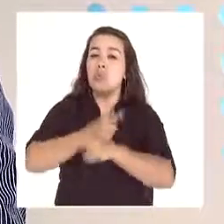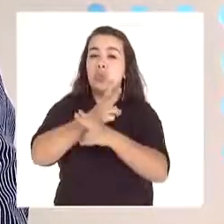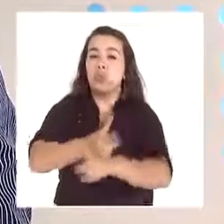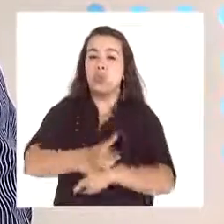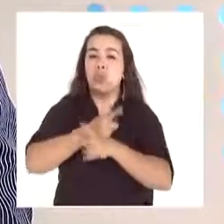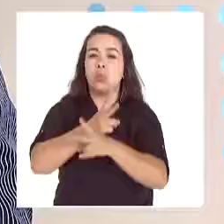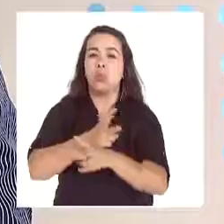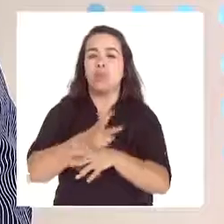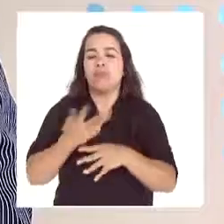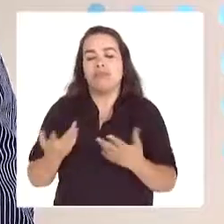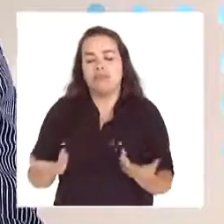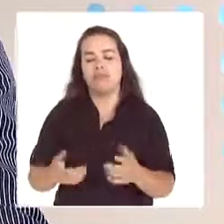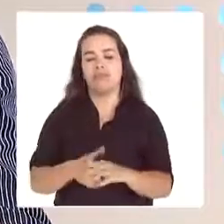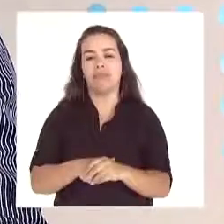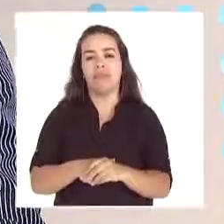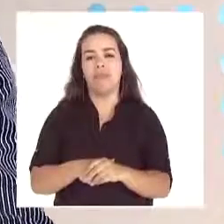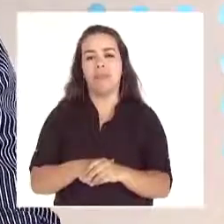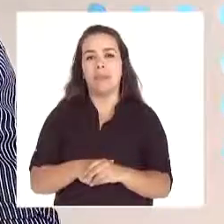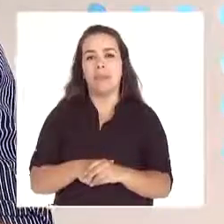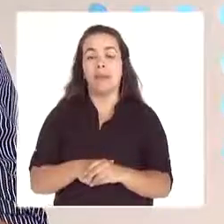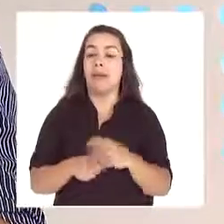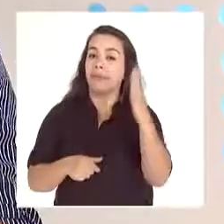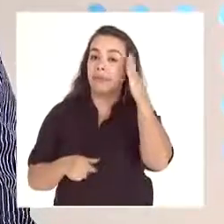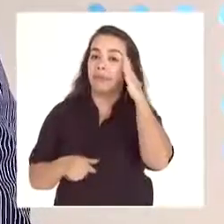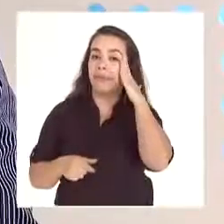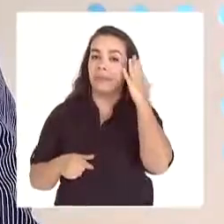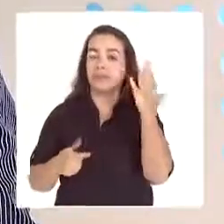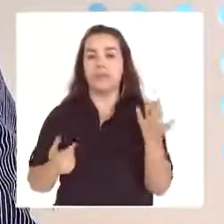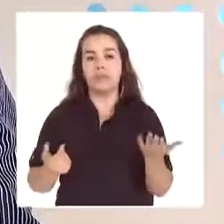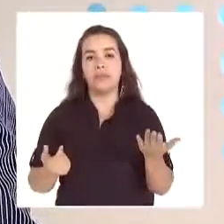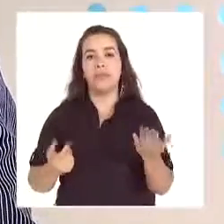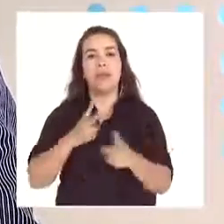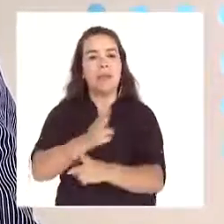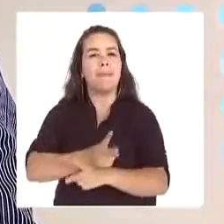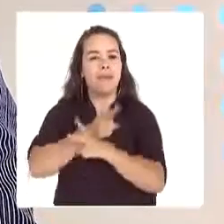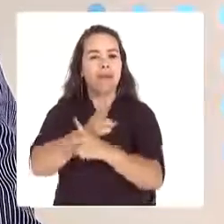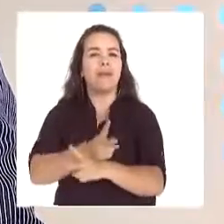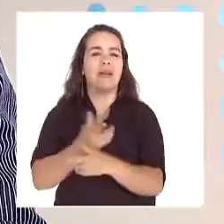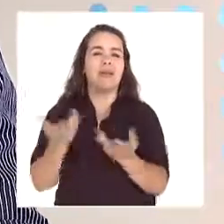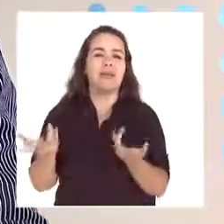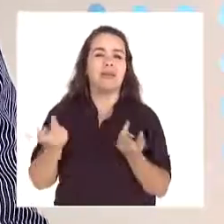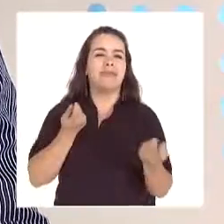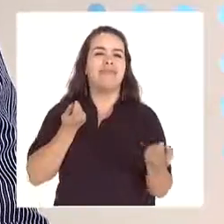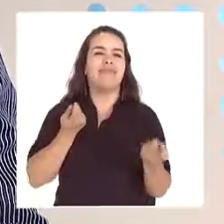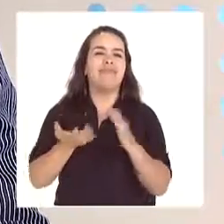más que tratar. Eso. Entonces, para prevenir las complicaciones